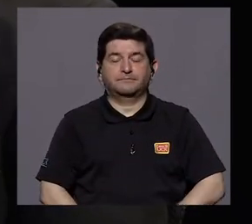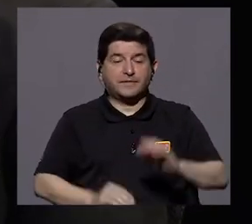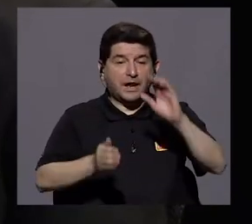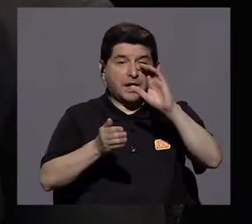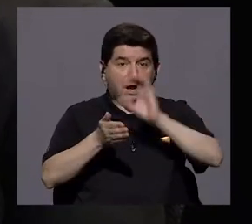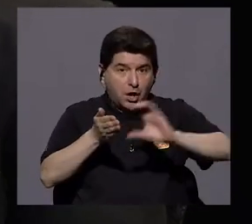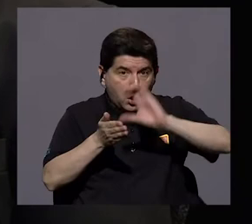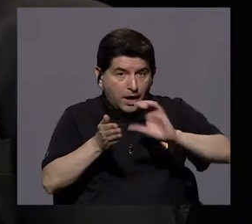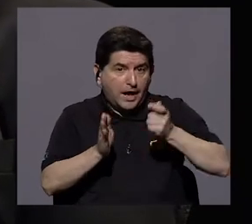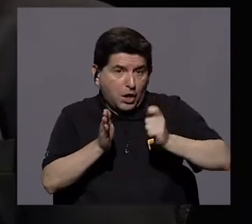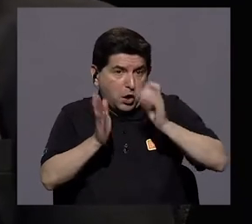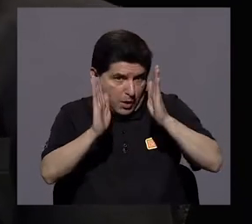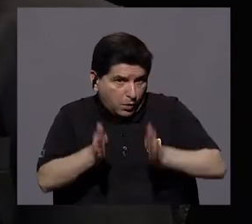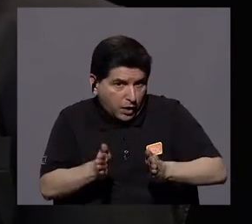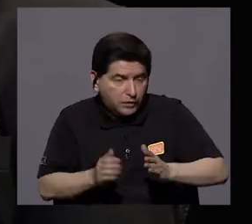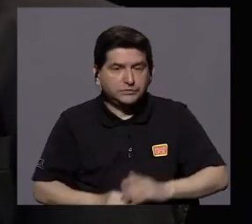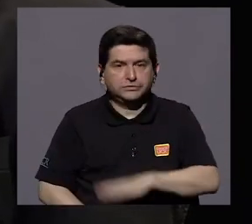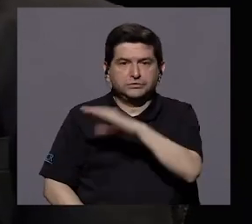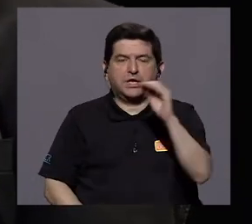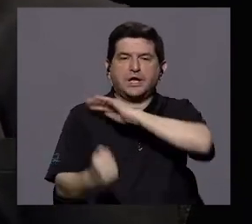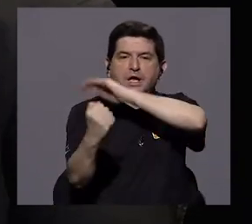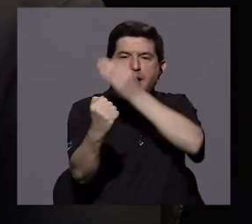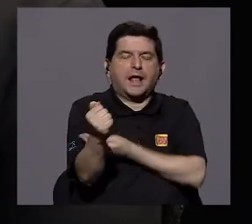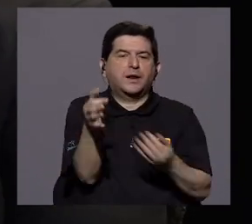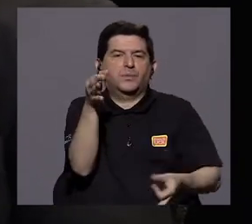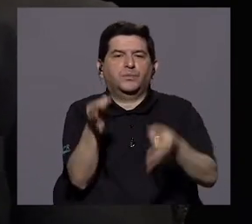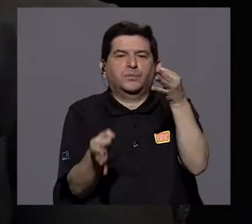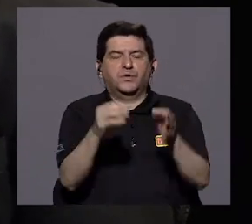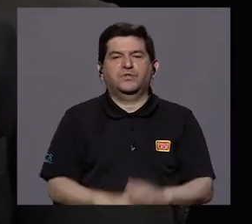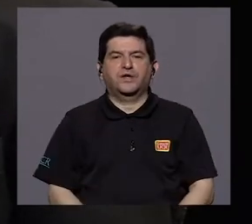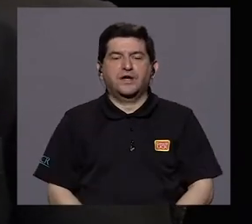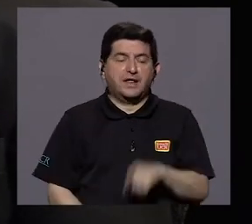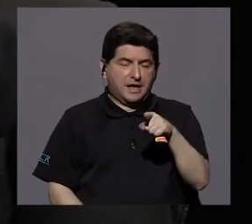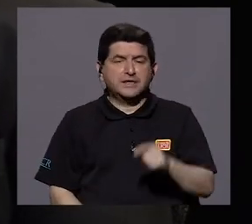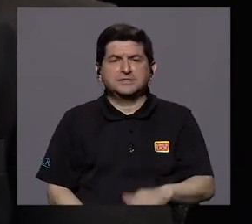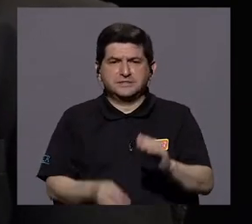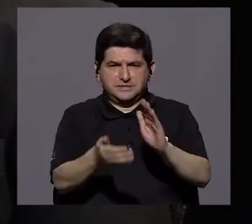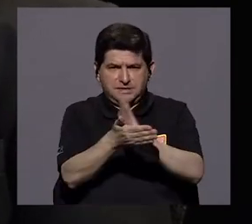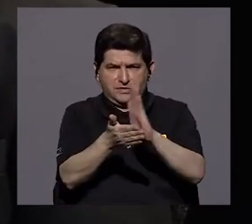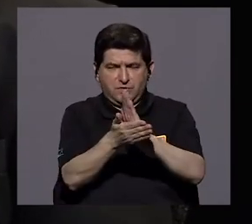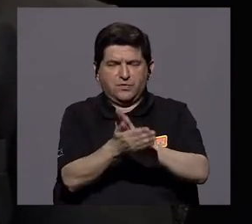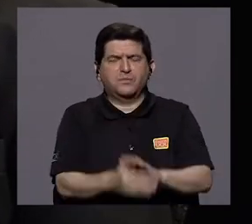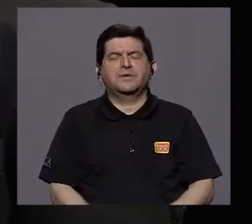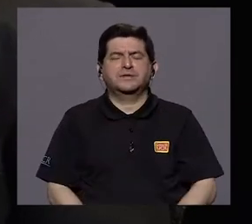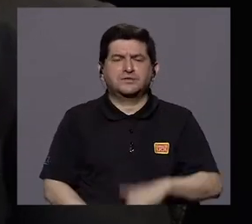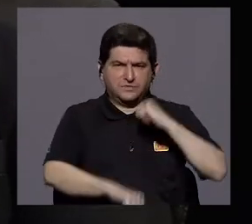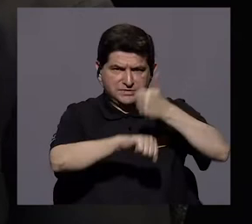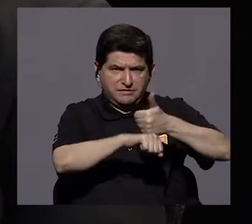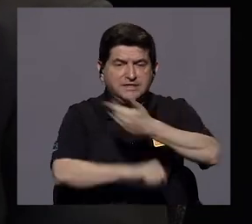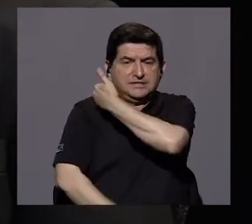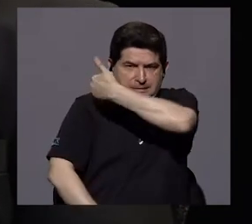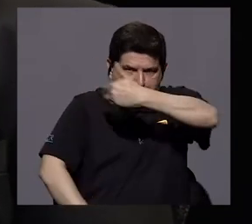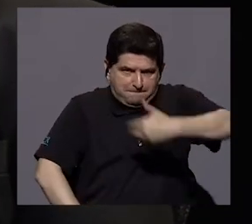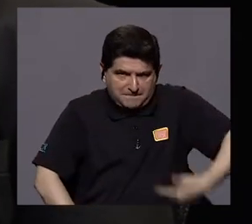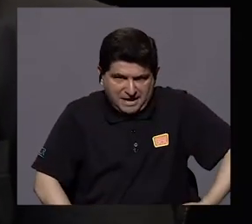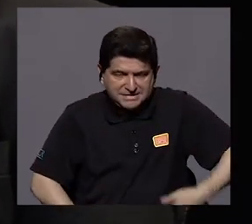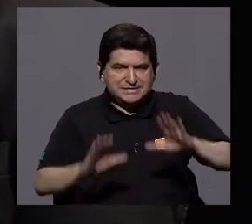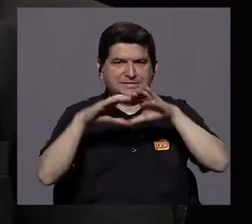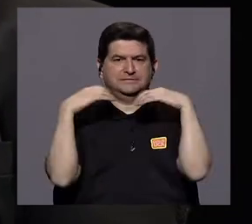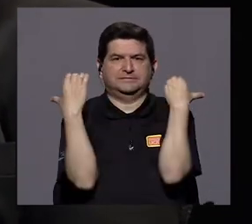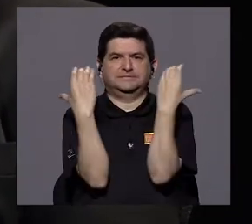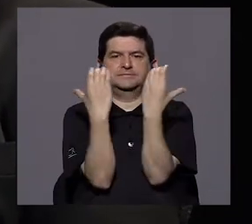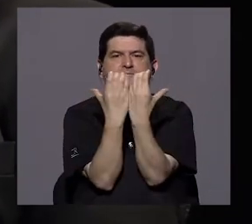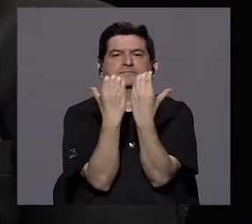el Colegio de Abogados, y el Poder Judicial. El decreto establece que el coordinador o presidente de